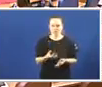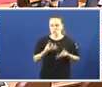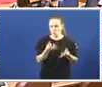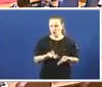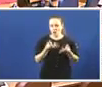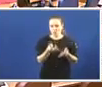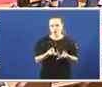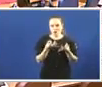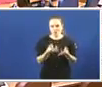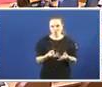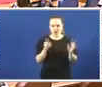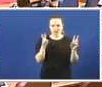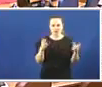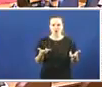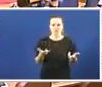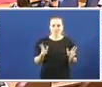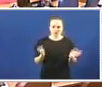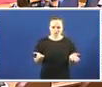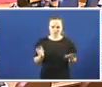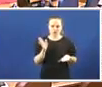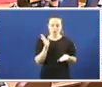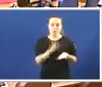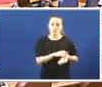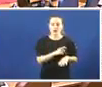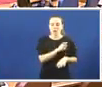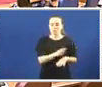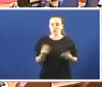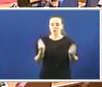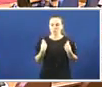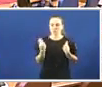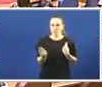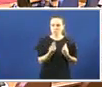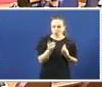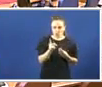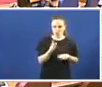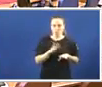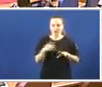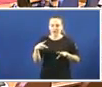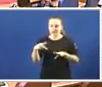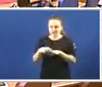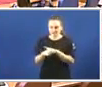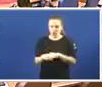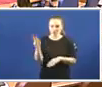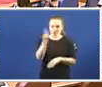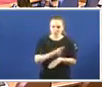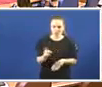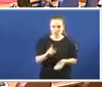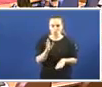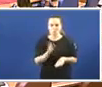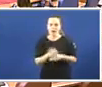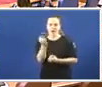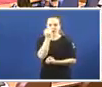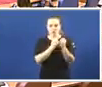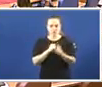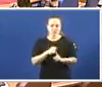neoliberais. Non serven para mellorar a vida da cidadanía, nin para empezar a darlle a volta aos recortes, nin para impulsar a actividade económica